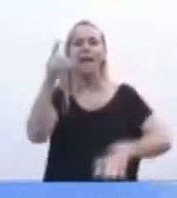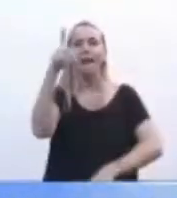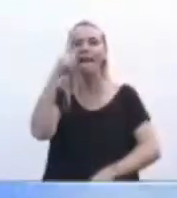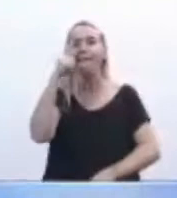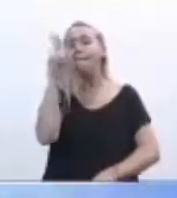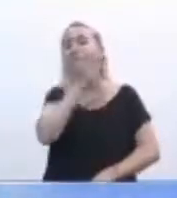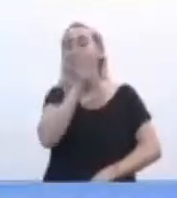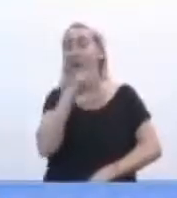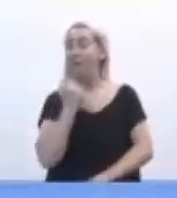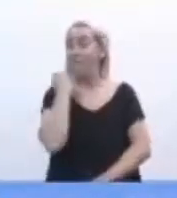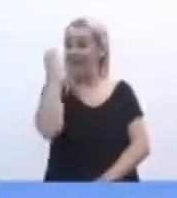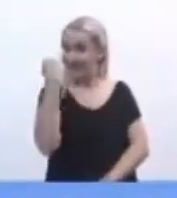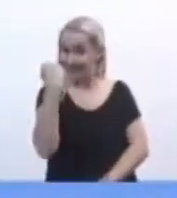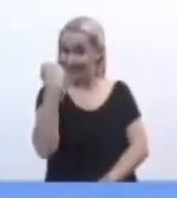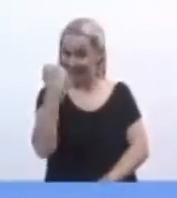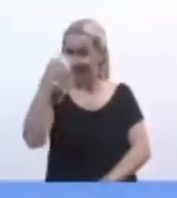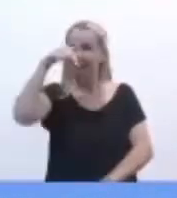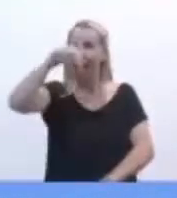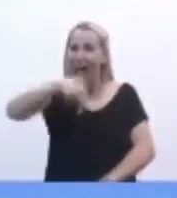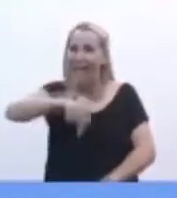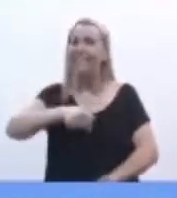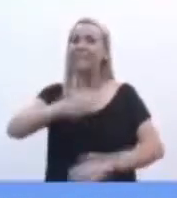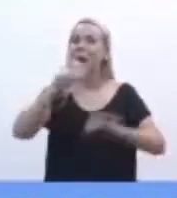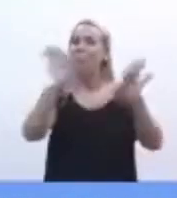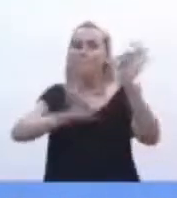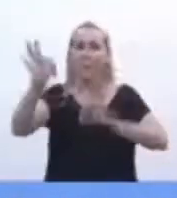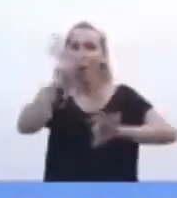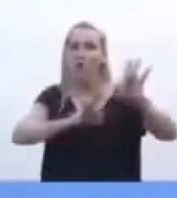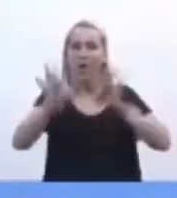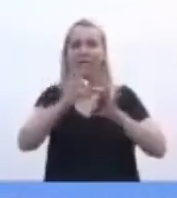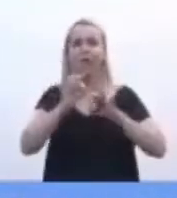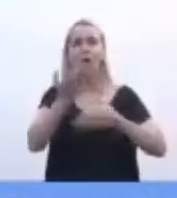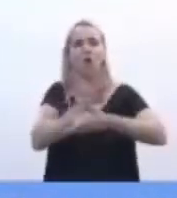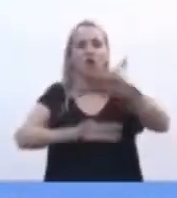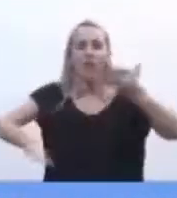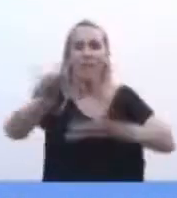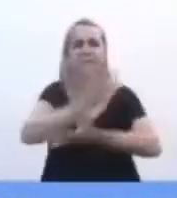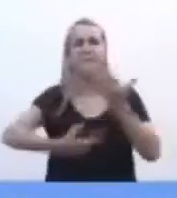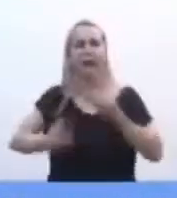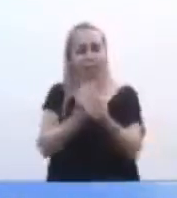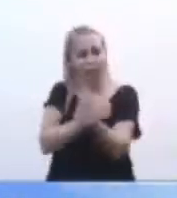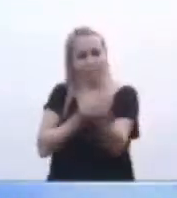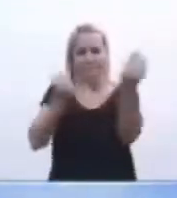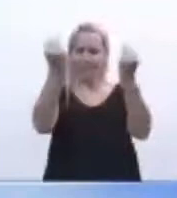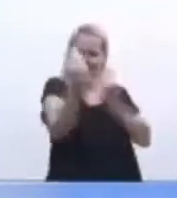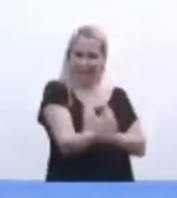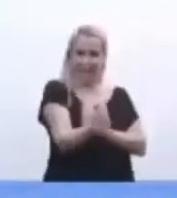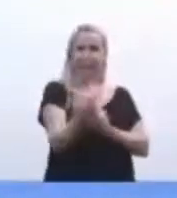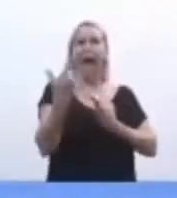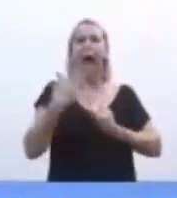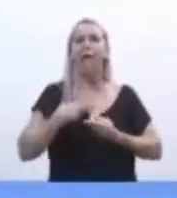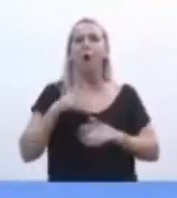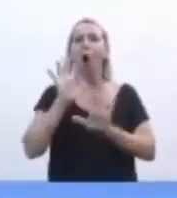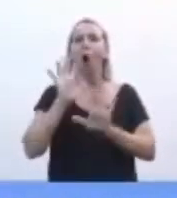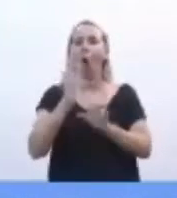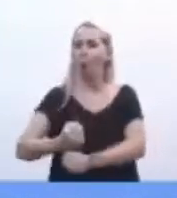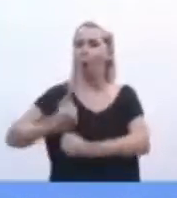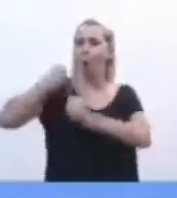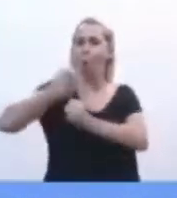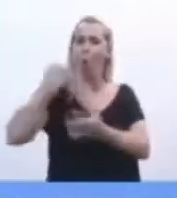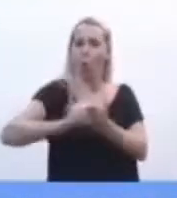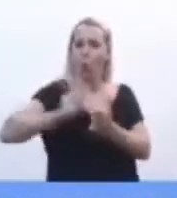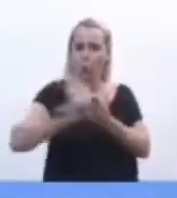un proyecto que hace de la solidaridad y la empatía una bandera una ética un proyecto que